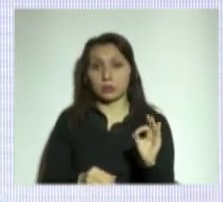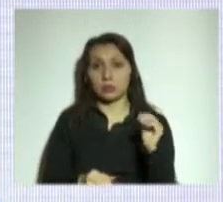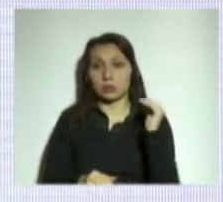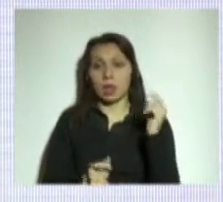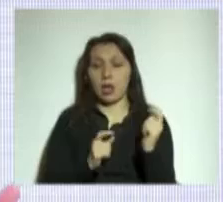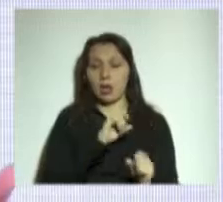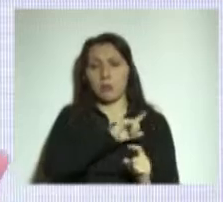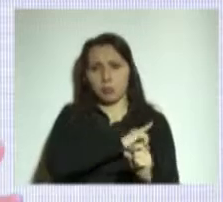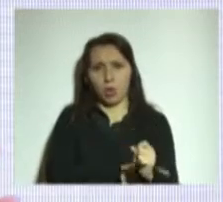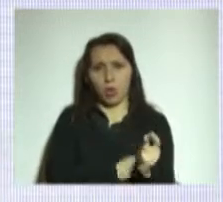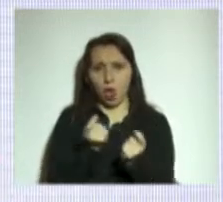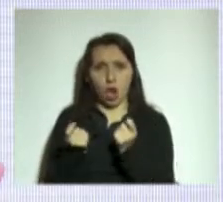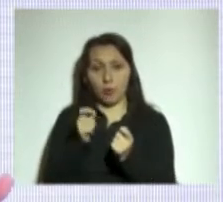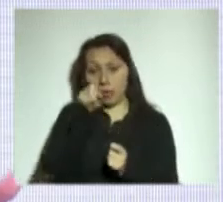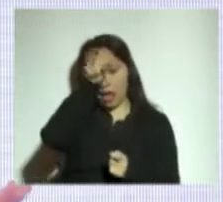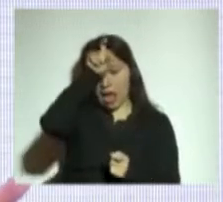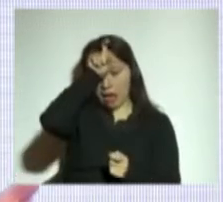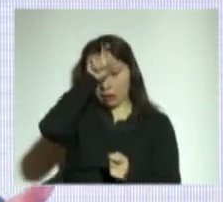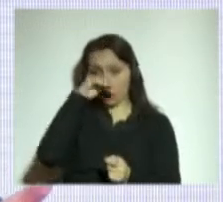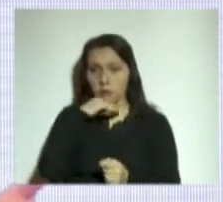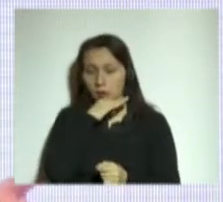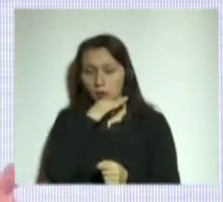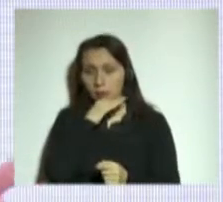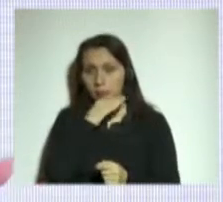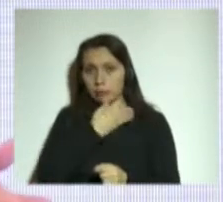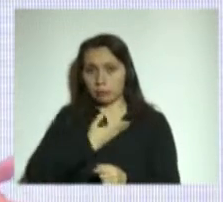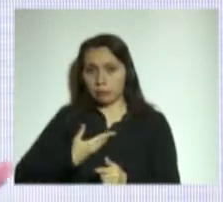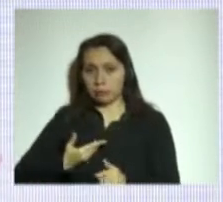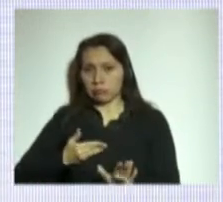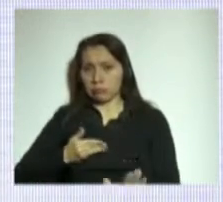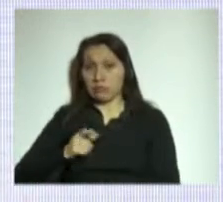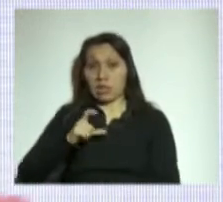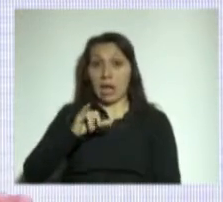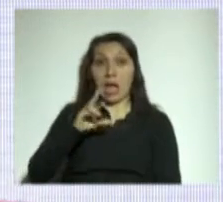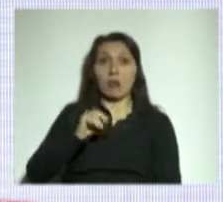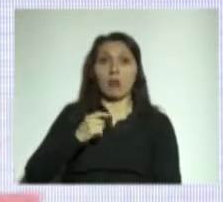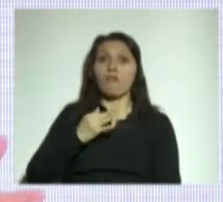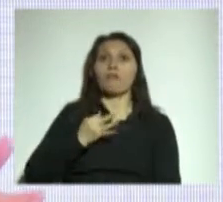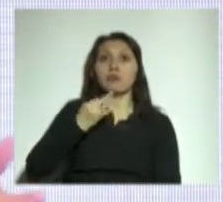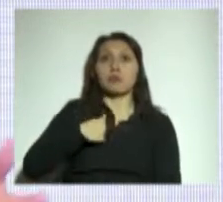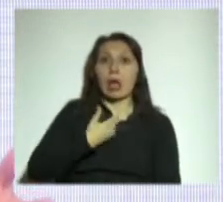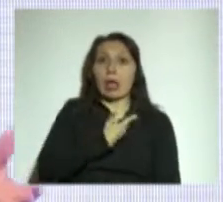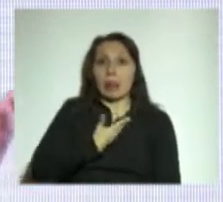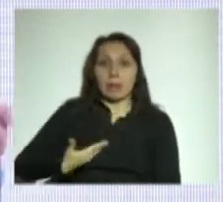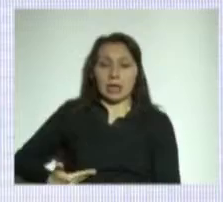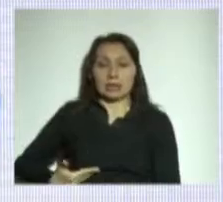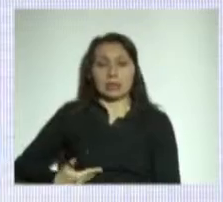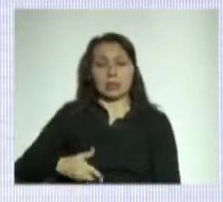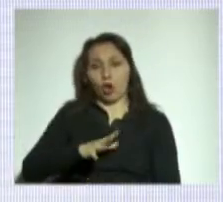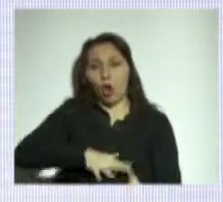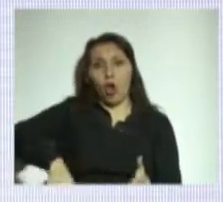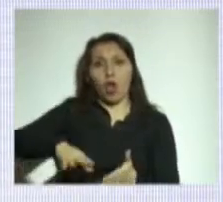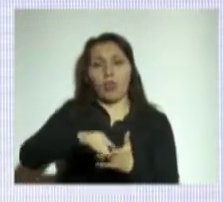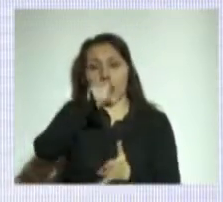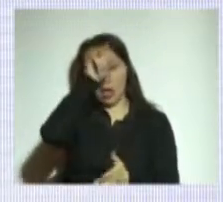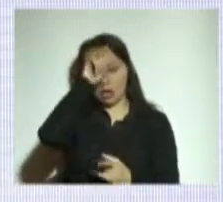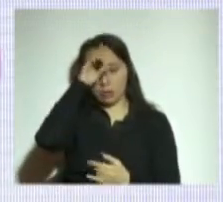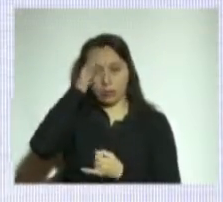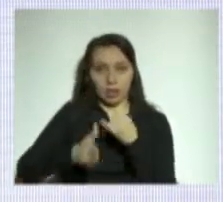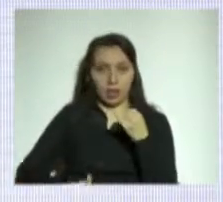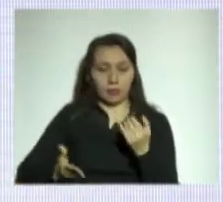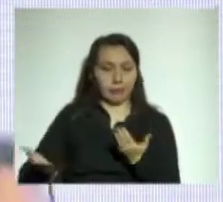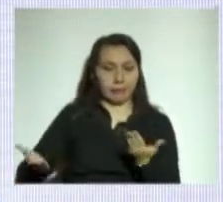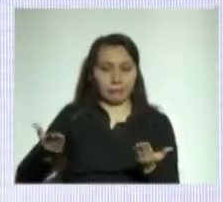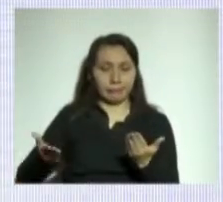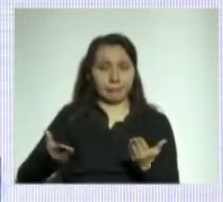poder económico de Egipto, pues inmediatamente lo que va a querer ser el alcalde del Cairo es presidente del gobierno de Egipto y te estás creando un enemigo